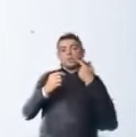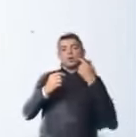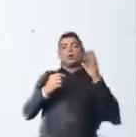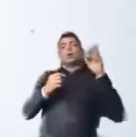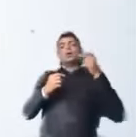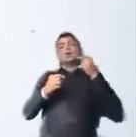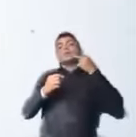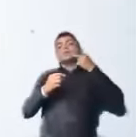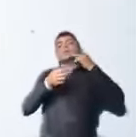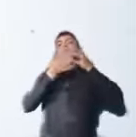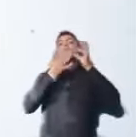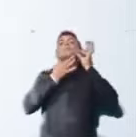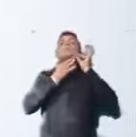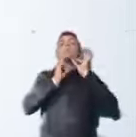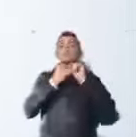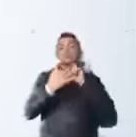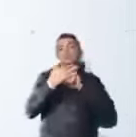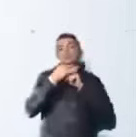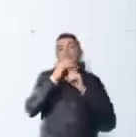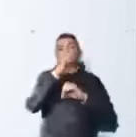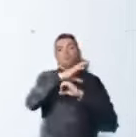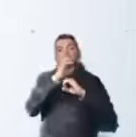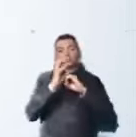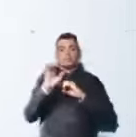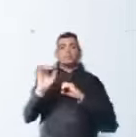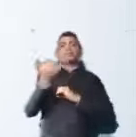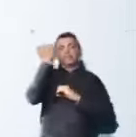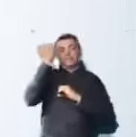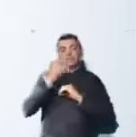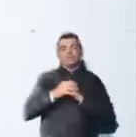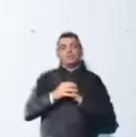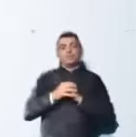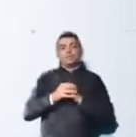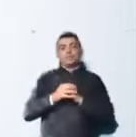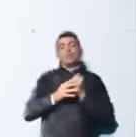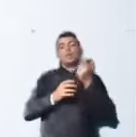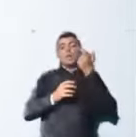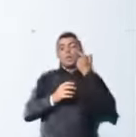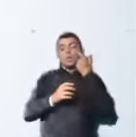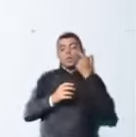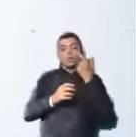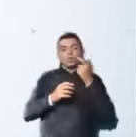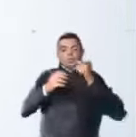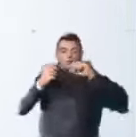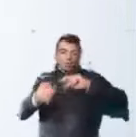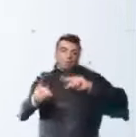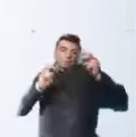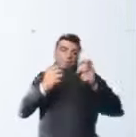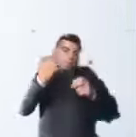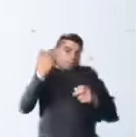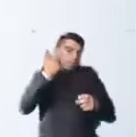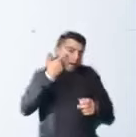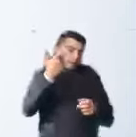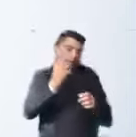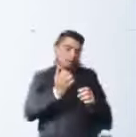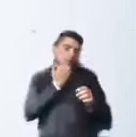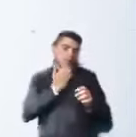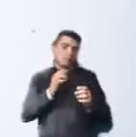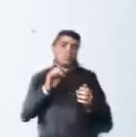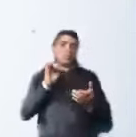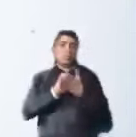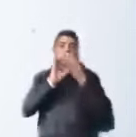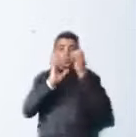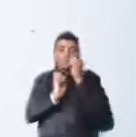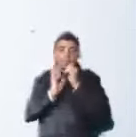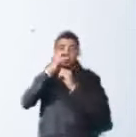de COVID-19. Ahora, si extrapolamos el ejercicio, si en realidad en ese bus 9 personas no